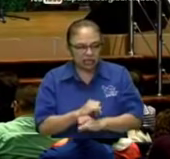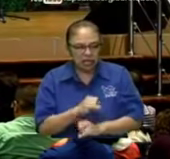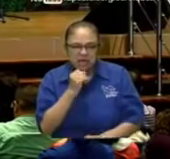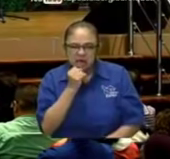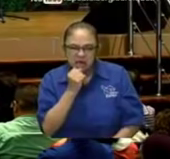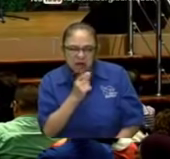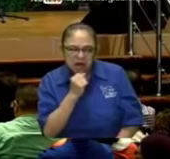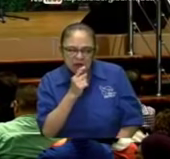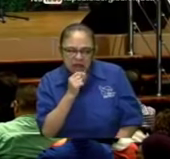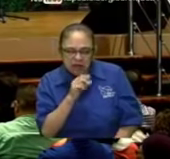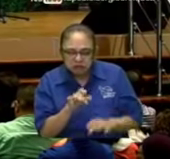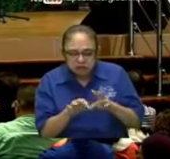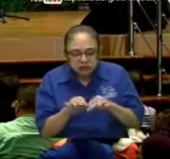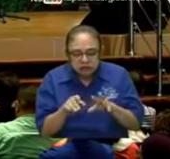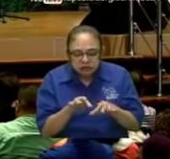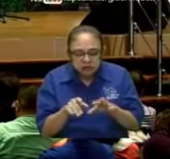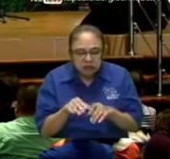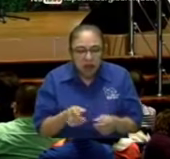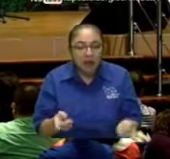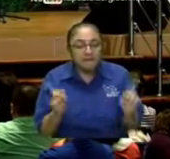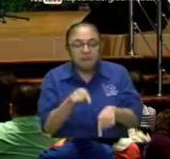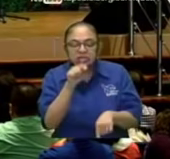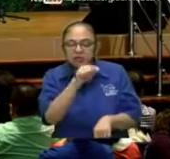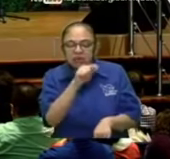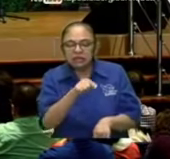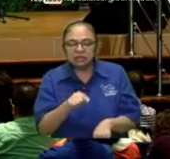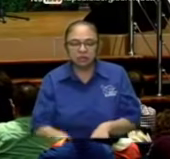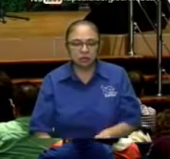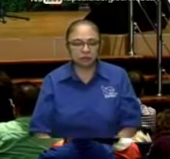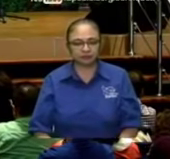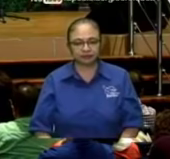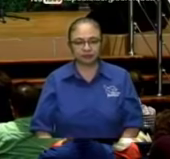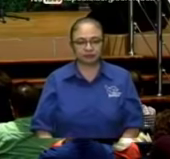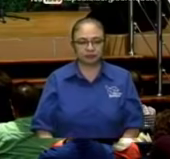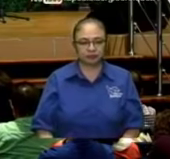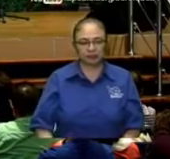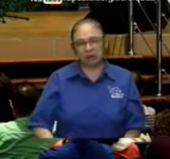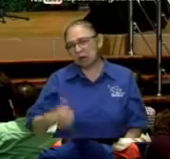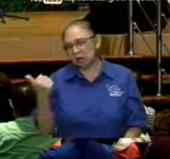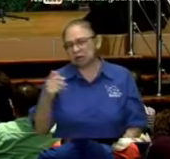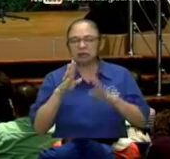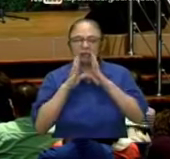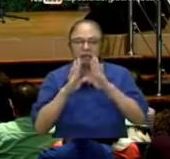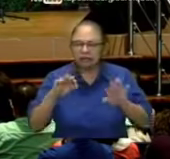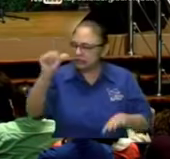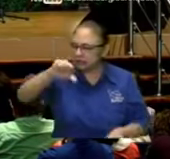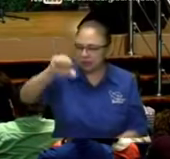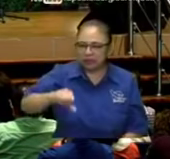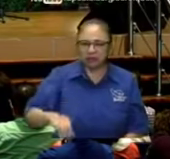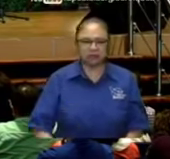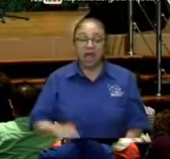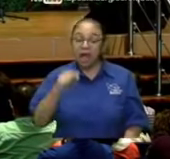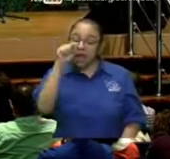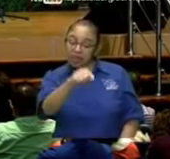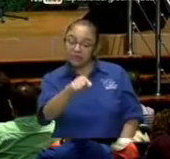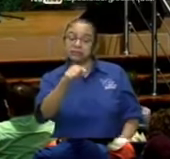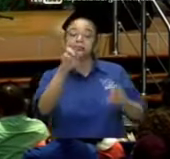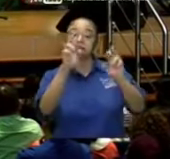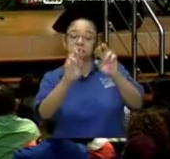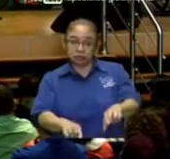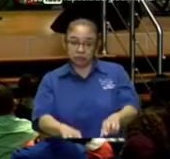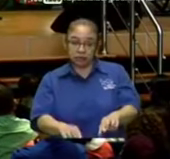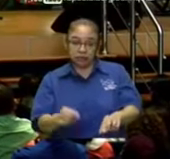de descontento. Pasó de esto, qué descontento, pasó esto. Y entonces esta gente se mezcló y les enseñó esa